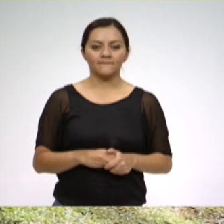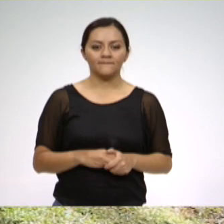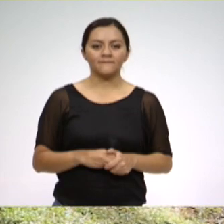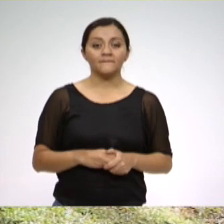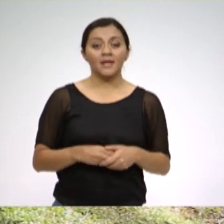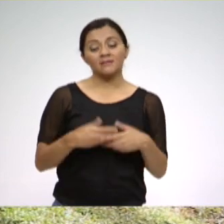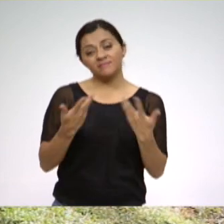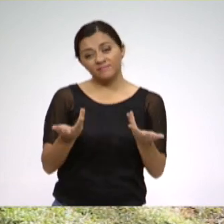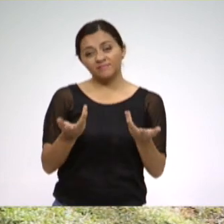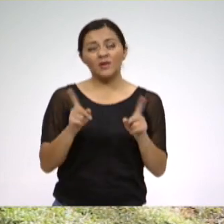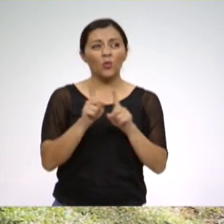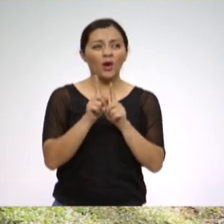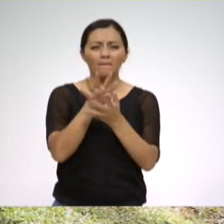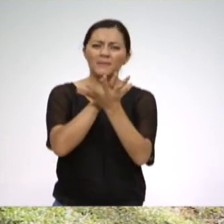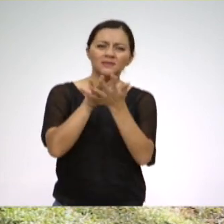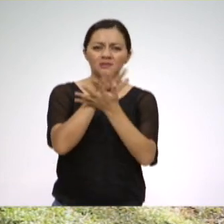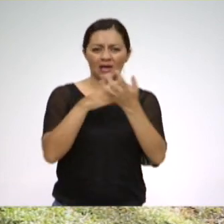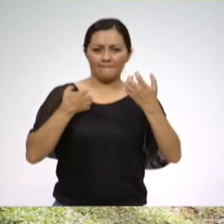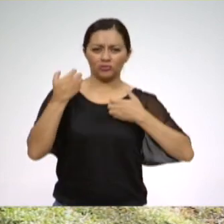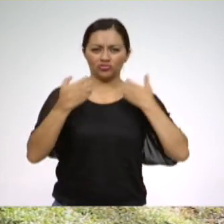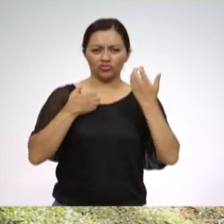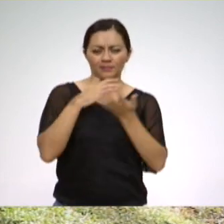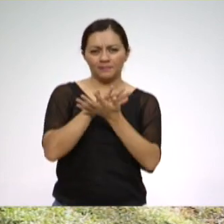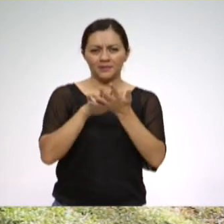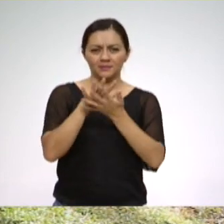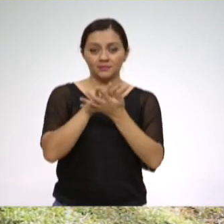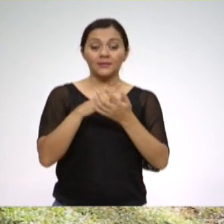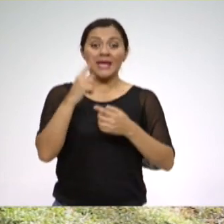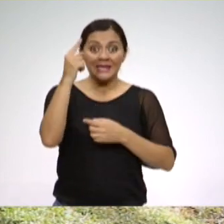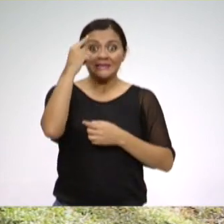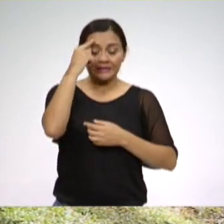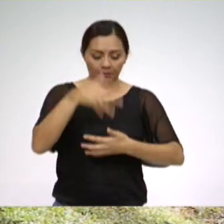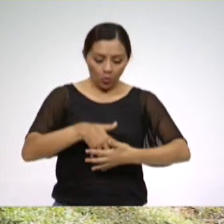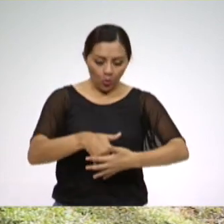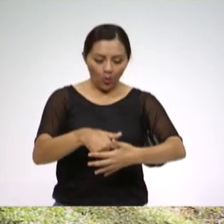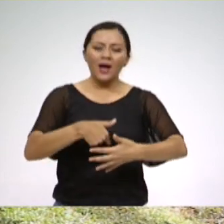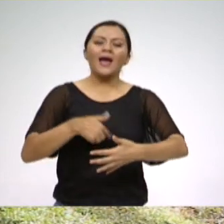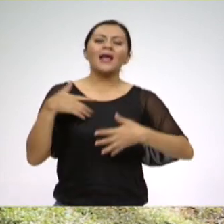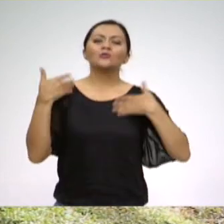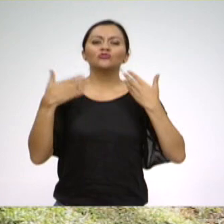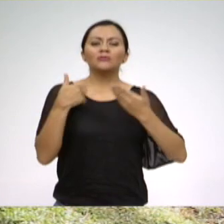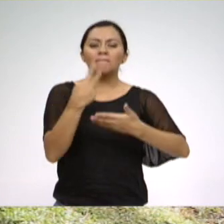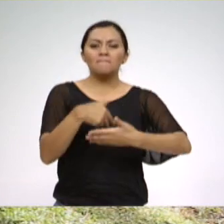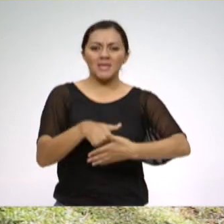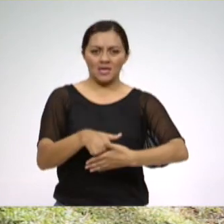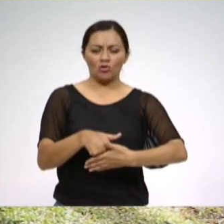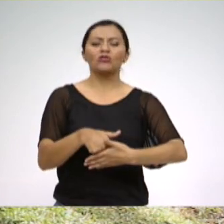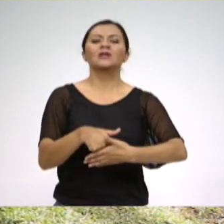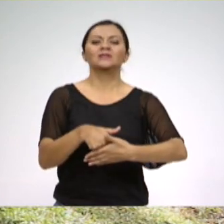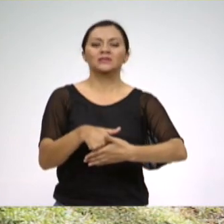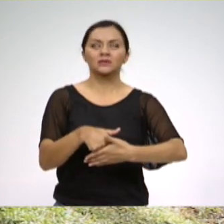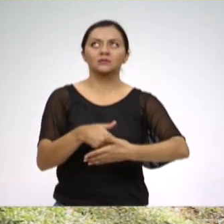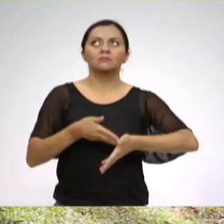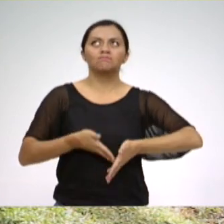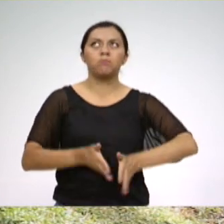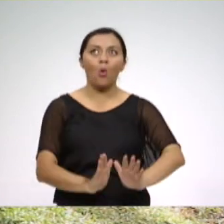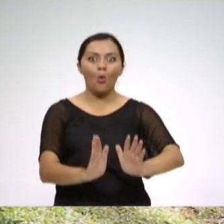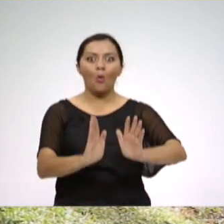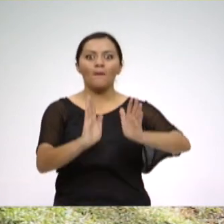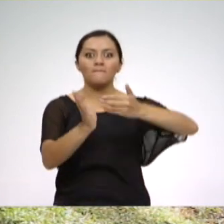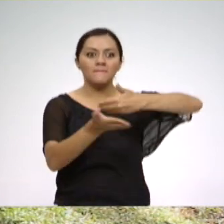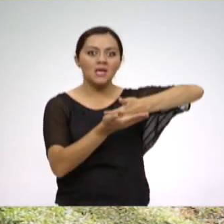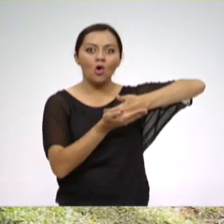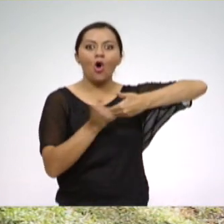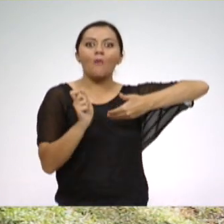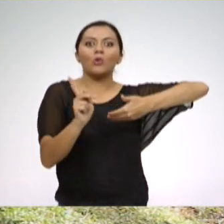Creo que es una mezcla de emociones porque, o sea, sabes que vas a llevar una vida dentro de ti, ¿no? Que tienes la oportunidad de ver a un hijo nacer,